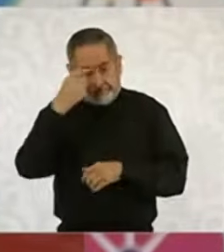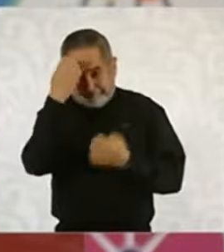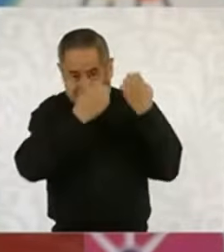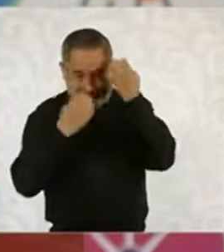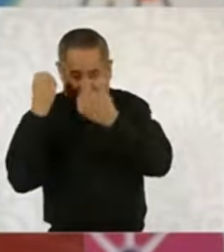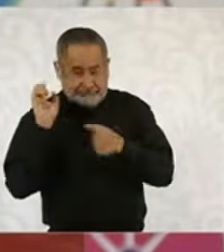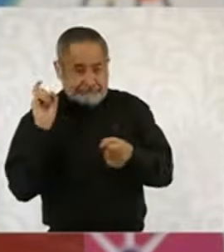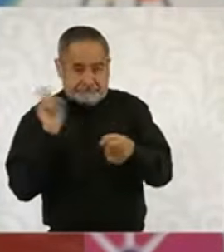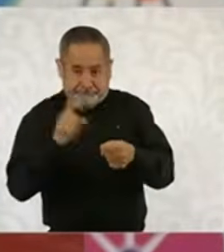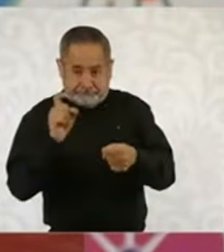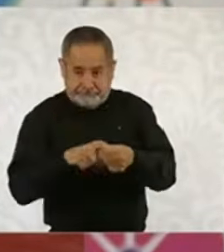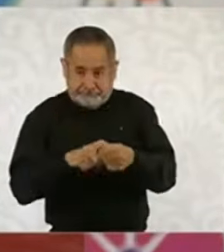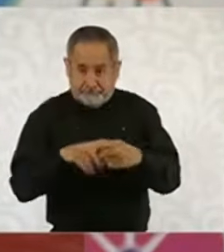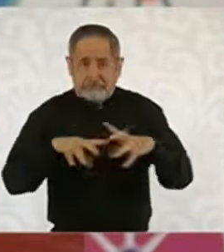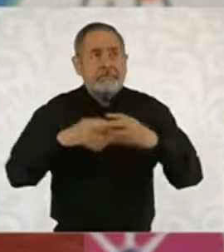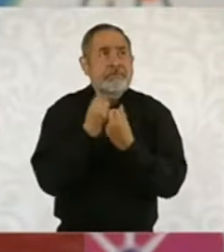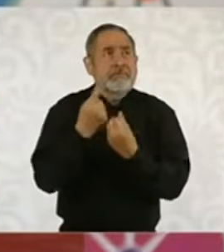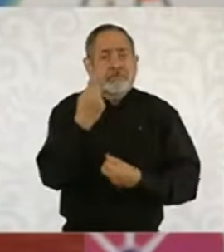examen